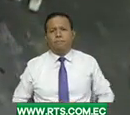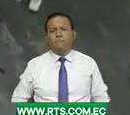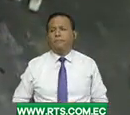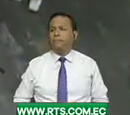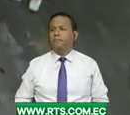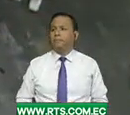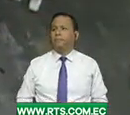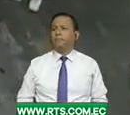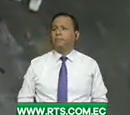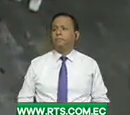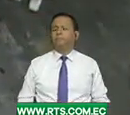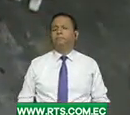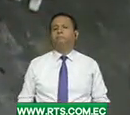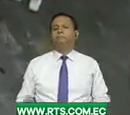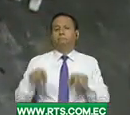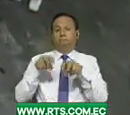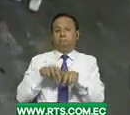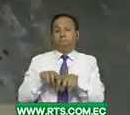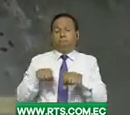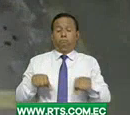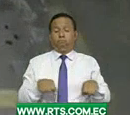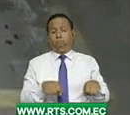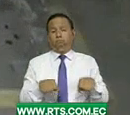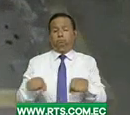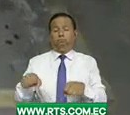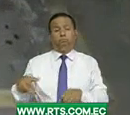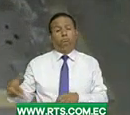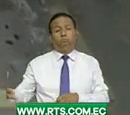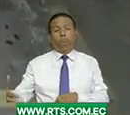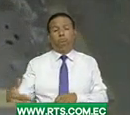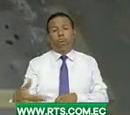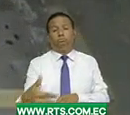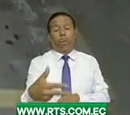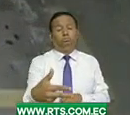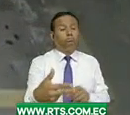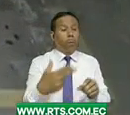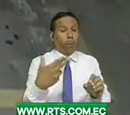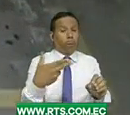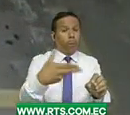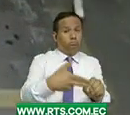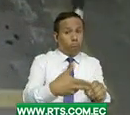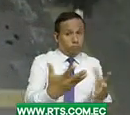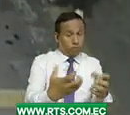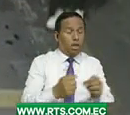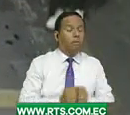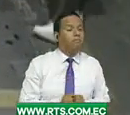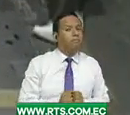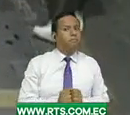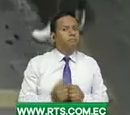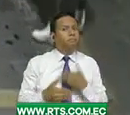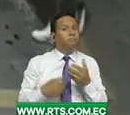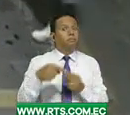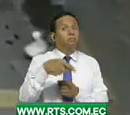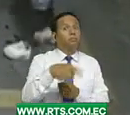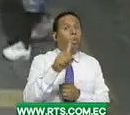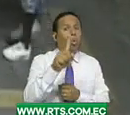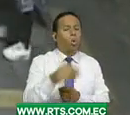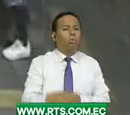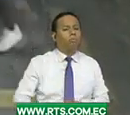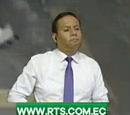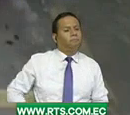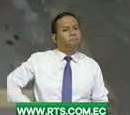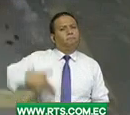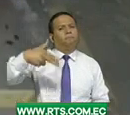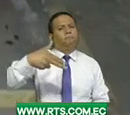Llegaron y solicitaron combustible para la motocicleta en la que se movilizaban. Pero después de unos minutos, uno de ellos saca un revólver y el otro